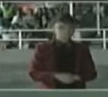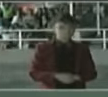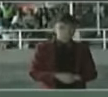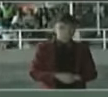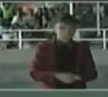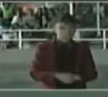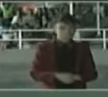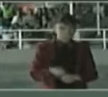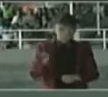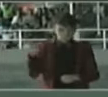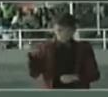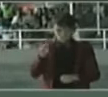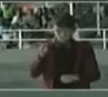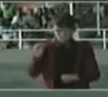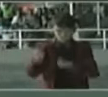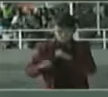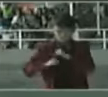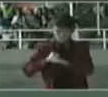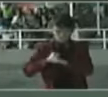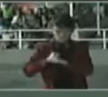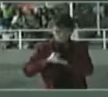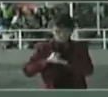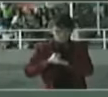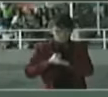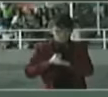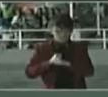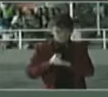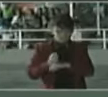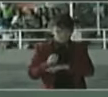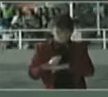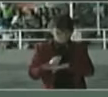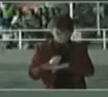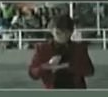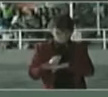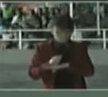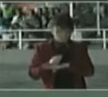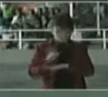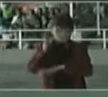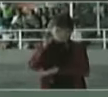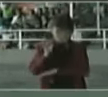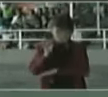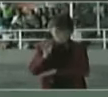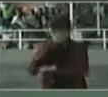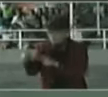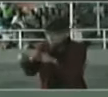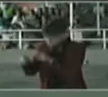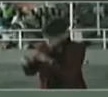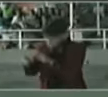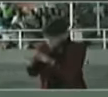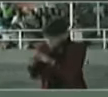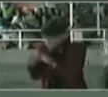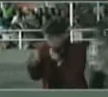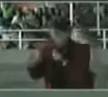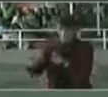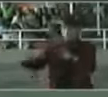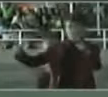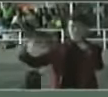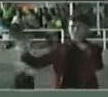Hace 80 años, un grupo de pastores que se podían contar quizás con la mano.